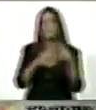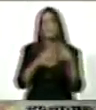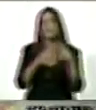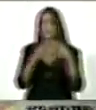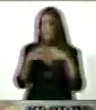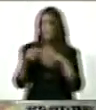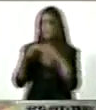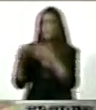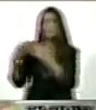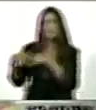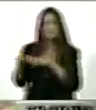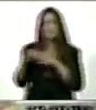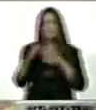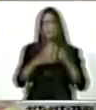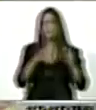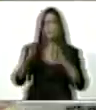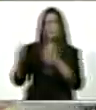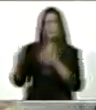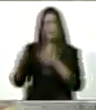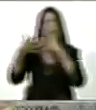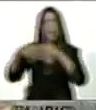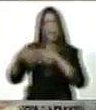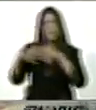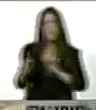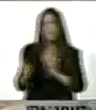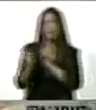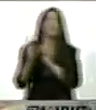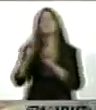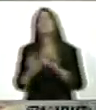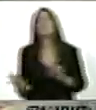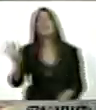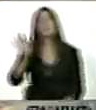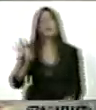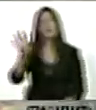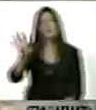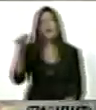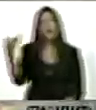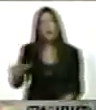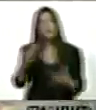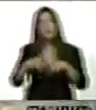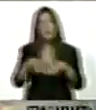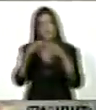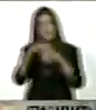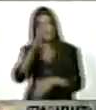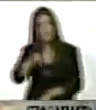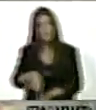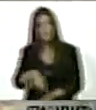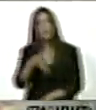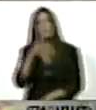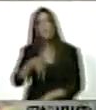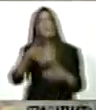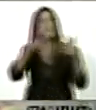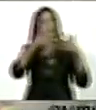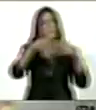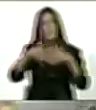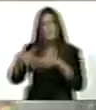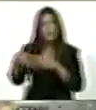sostenido reuniones con empresarios y productores de todo el país, hemos sostenido reuniones con